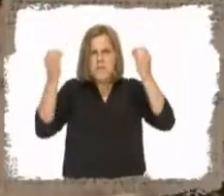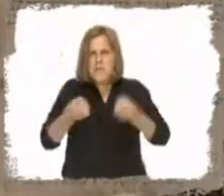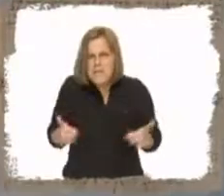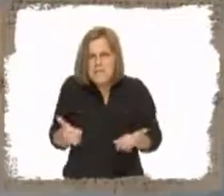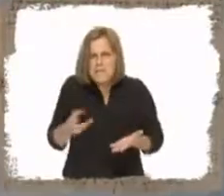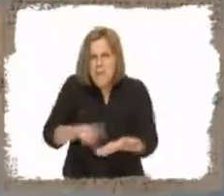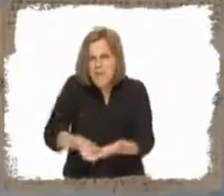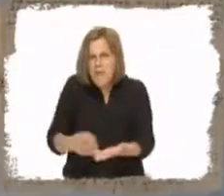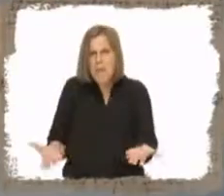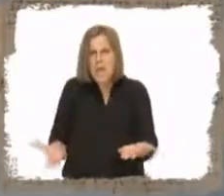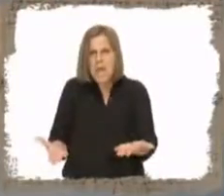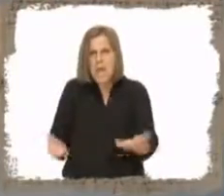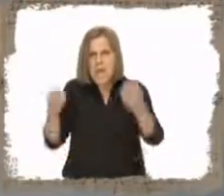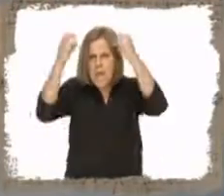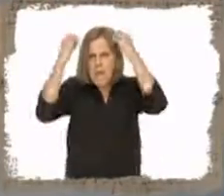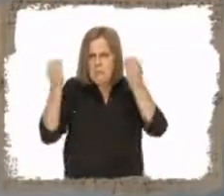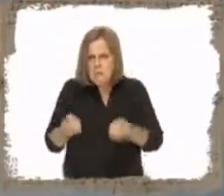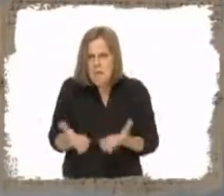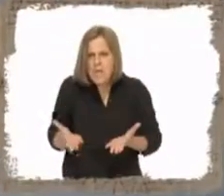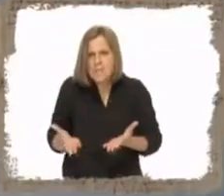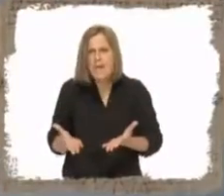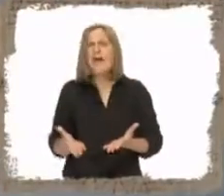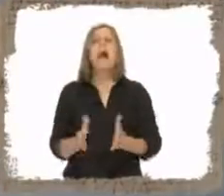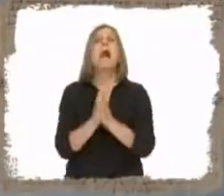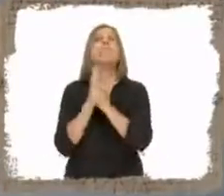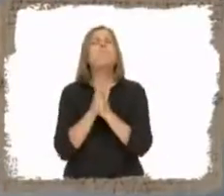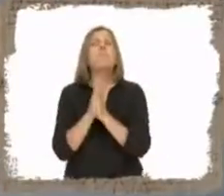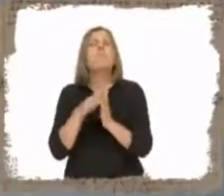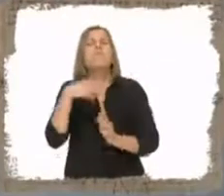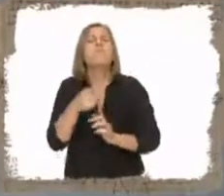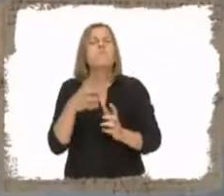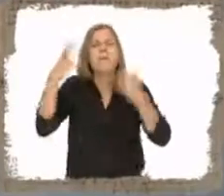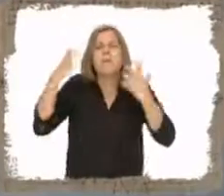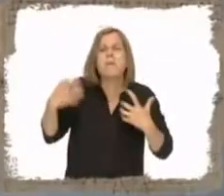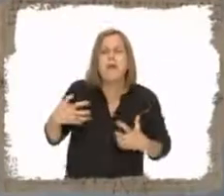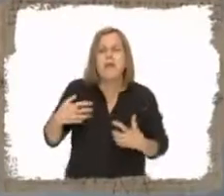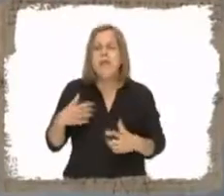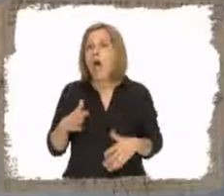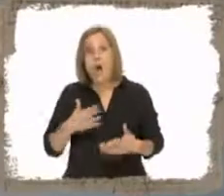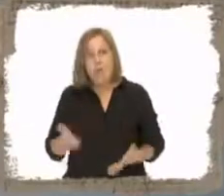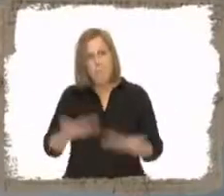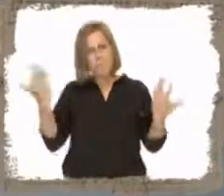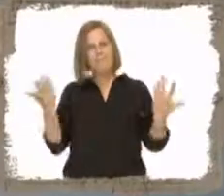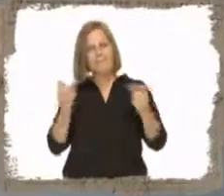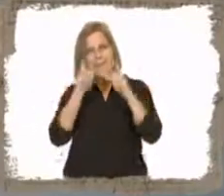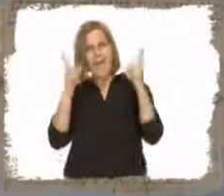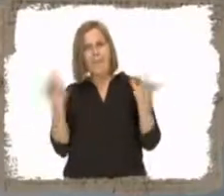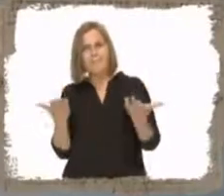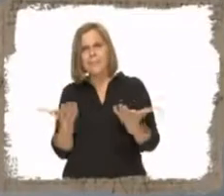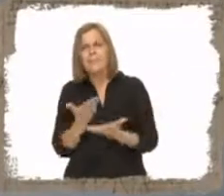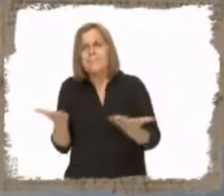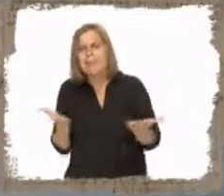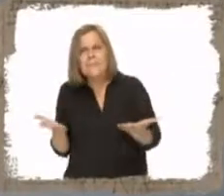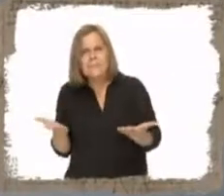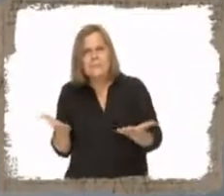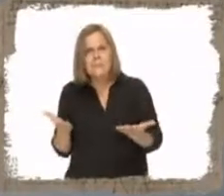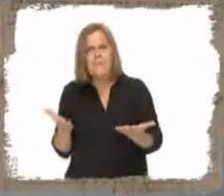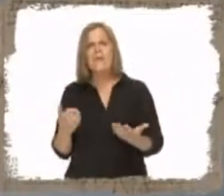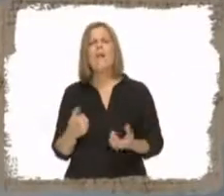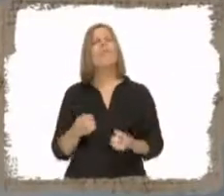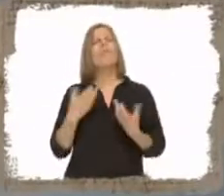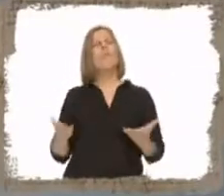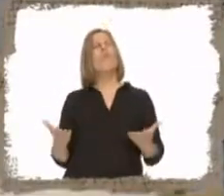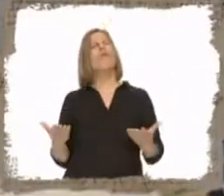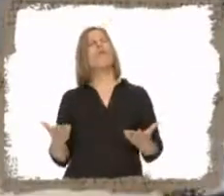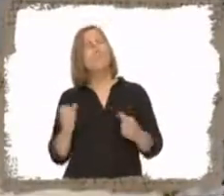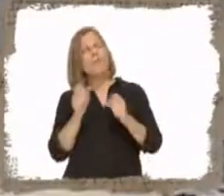¡Piki! ¿Qué haces acá, Piki? ¡Te prometo que me baño mañana! ¡Piki, despertate! ¿Qué es todo esto? ¡Ay,